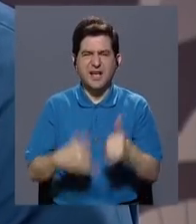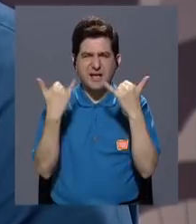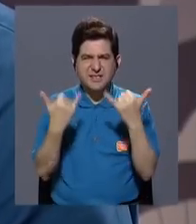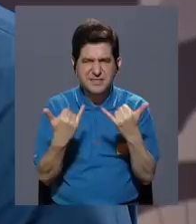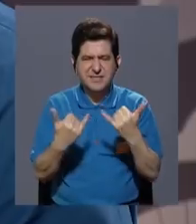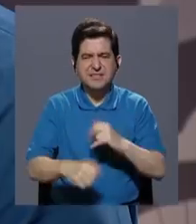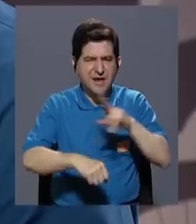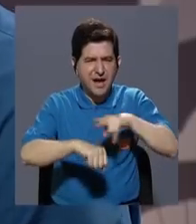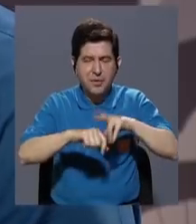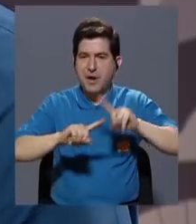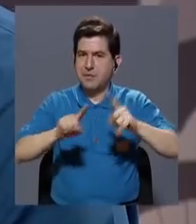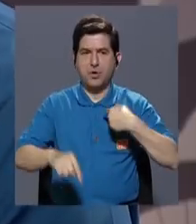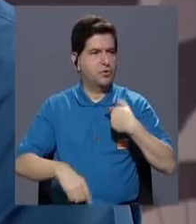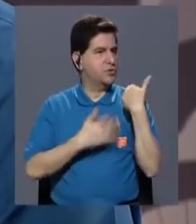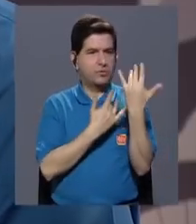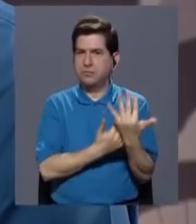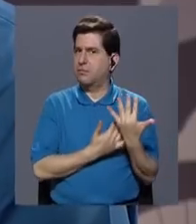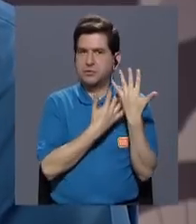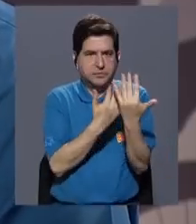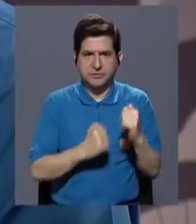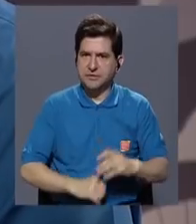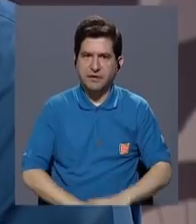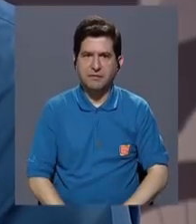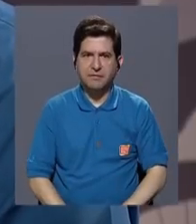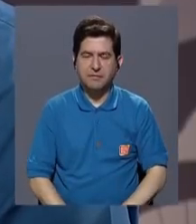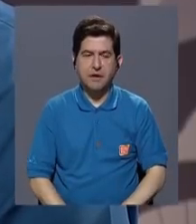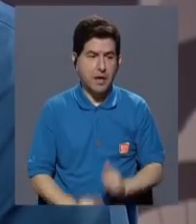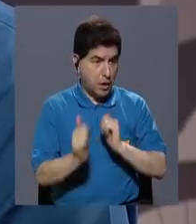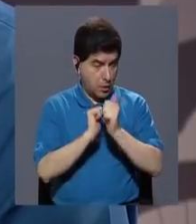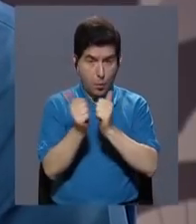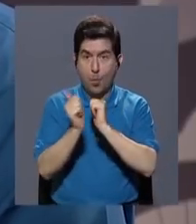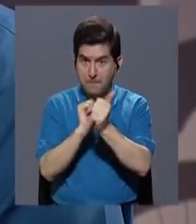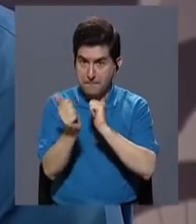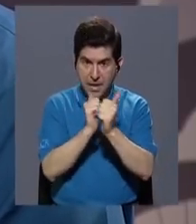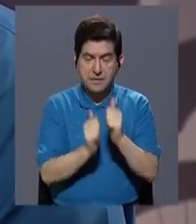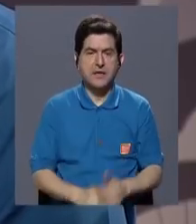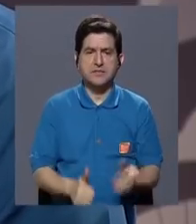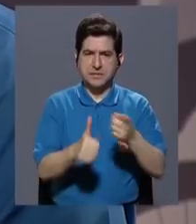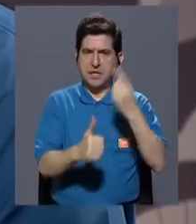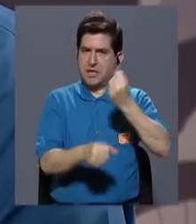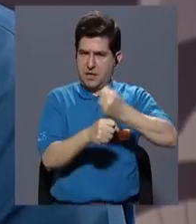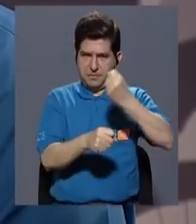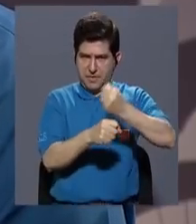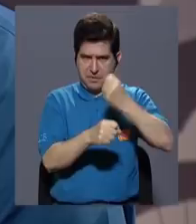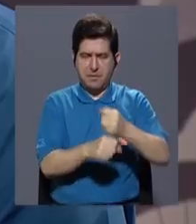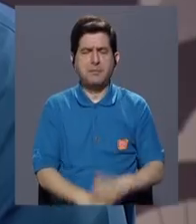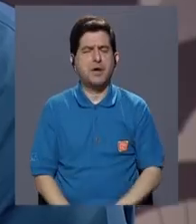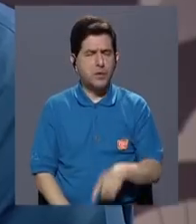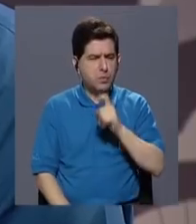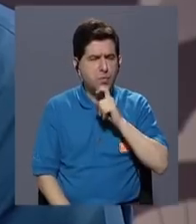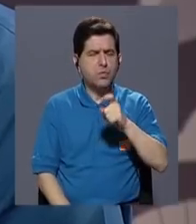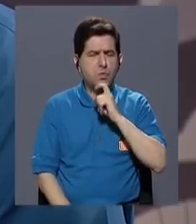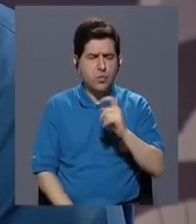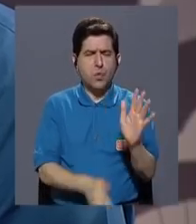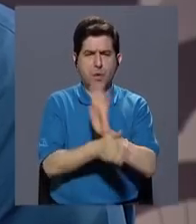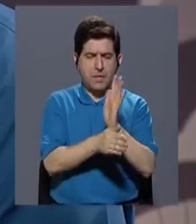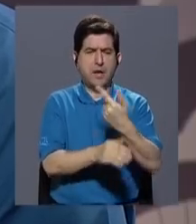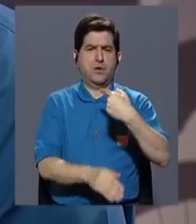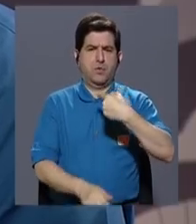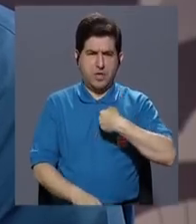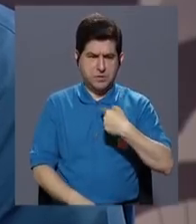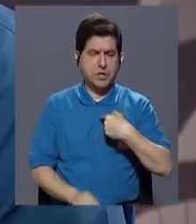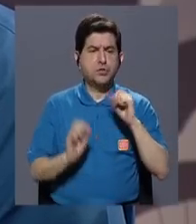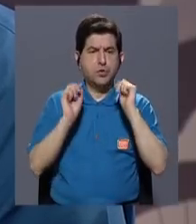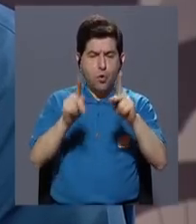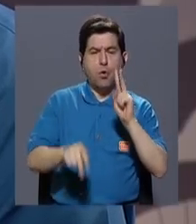un poco cliché pero no me lo esperaba efectivamente la verdad la competencia en ópera prima estaba reñida las